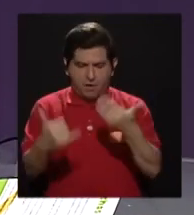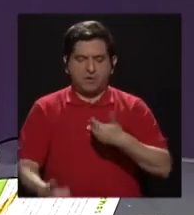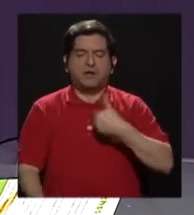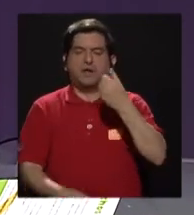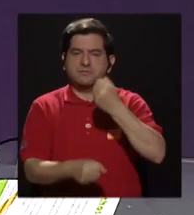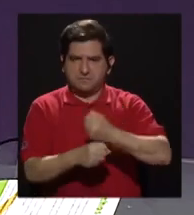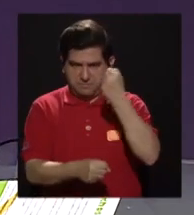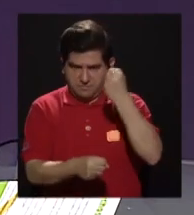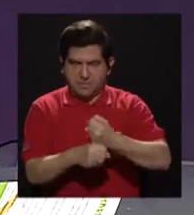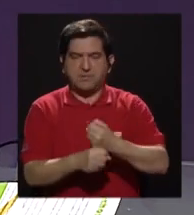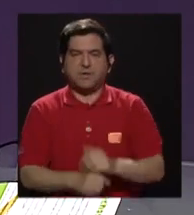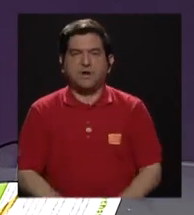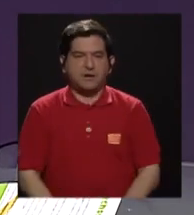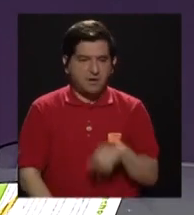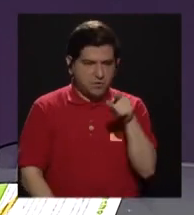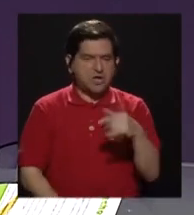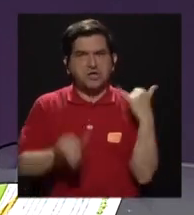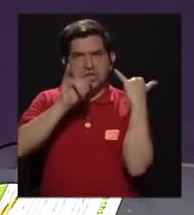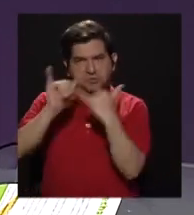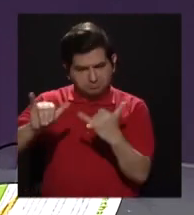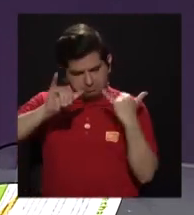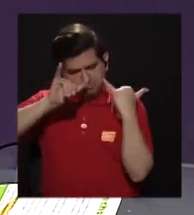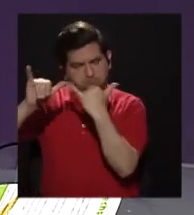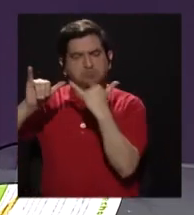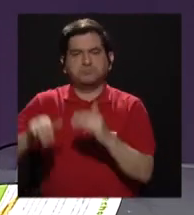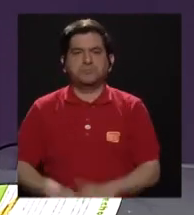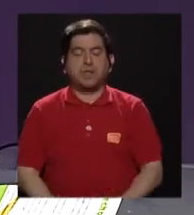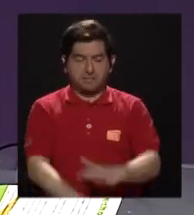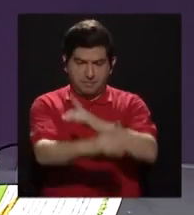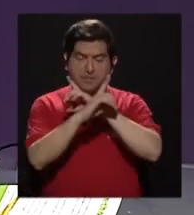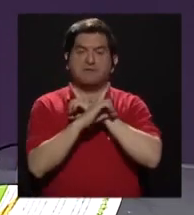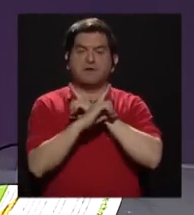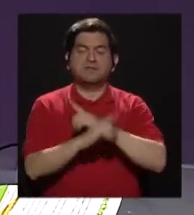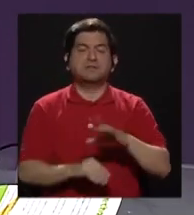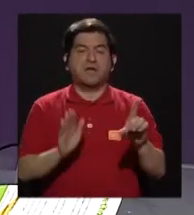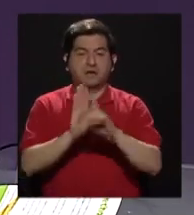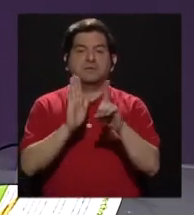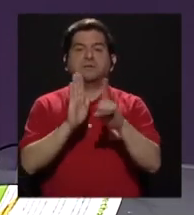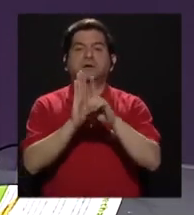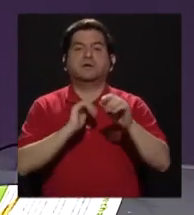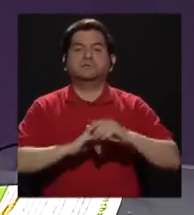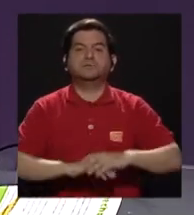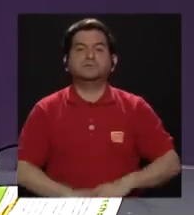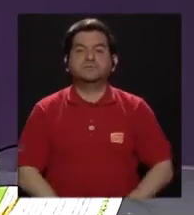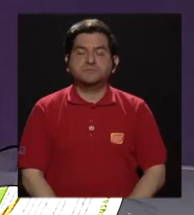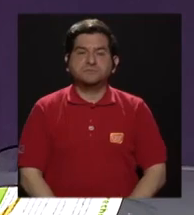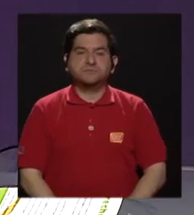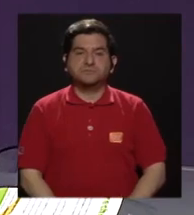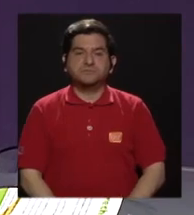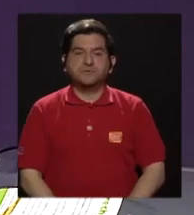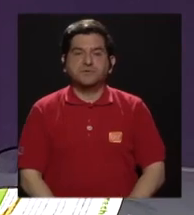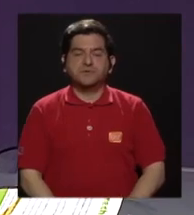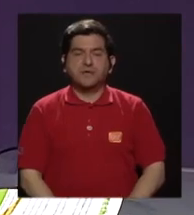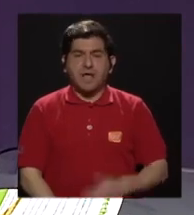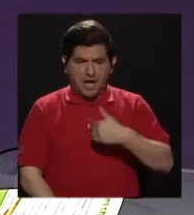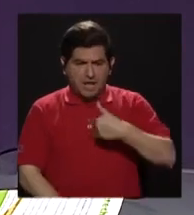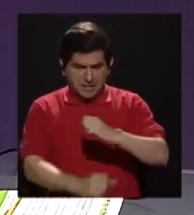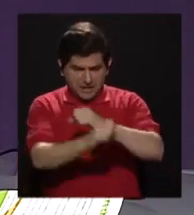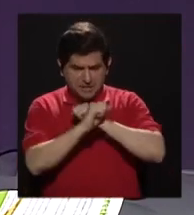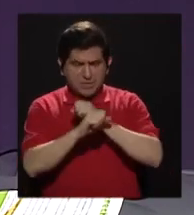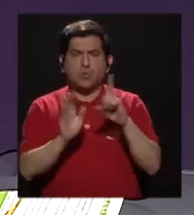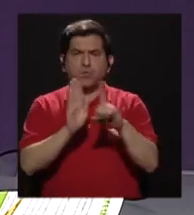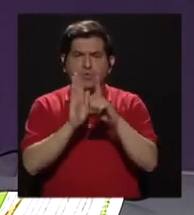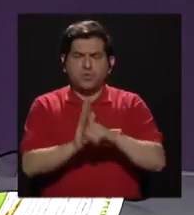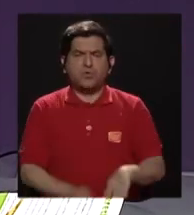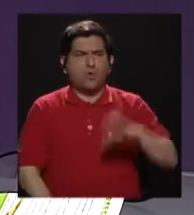trabajo y van haciendo esas demandas y defensa, ¿verdad?, de sus derechos, porque el aseguramiento es un derecho,